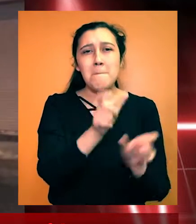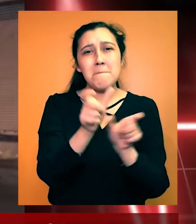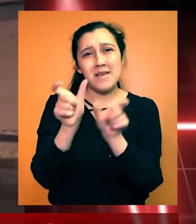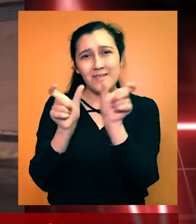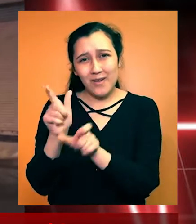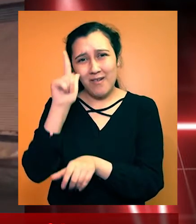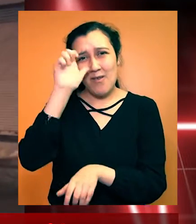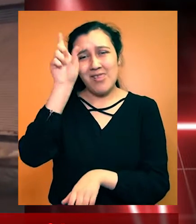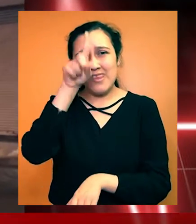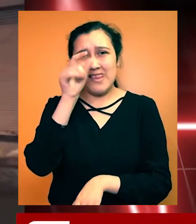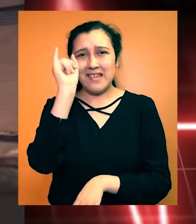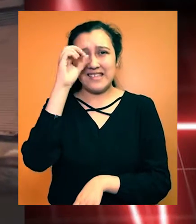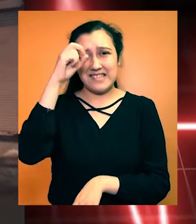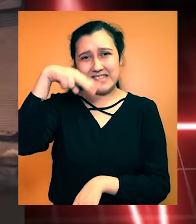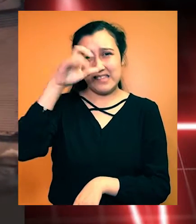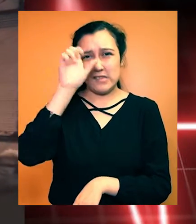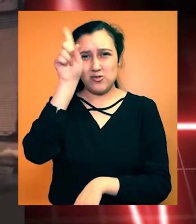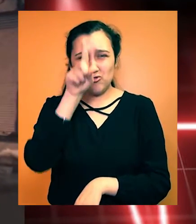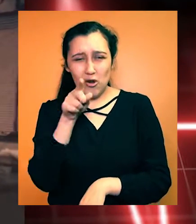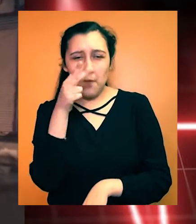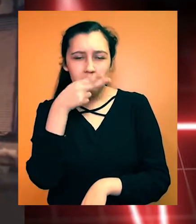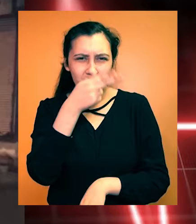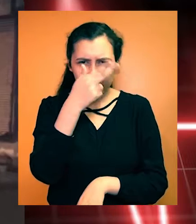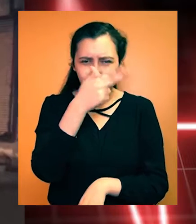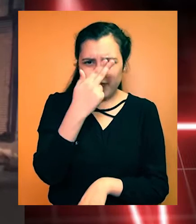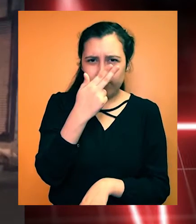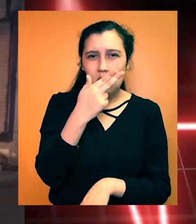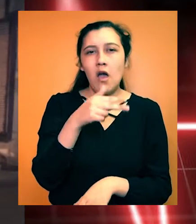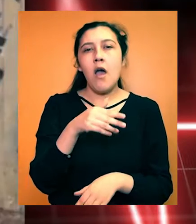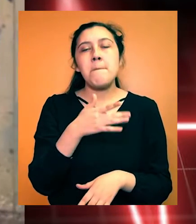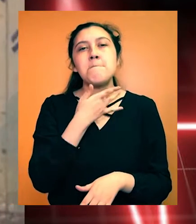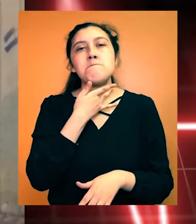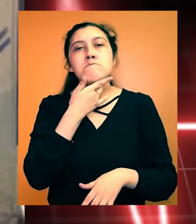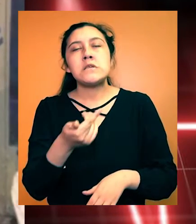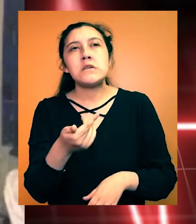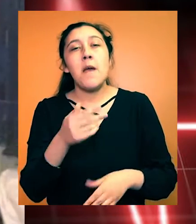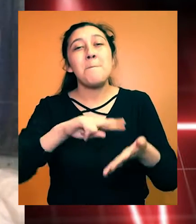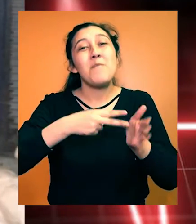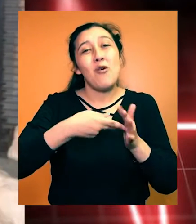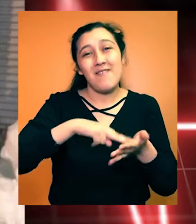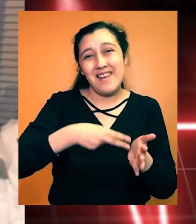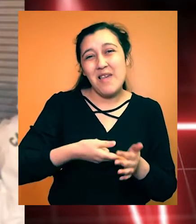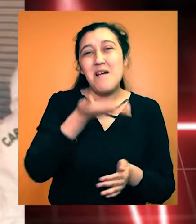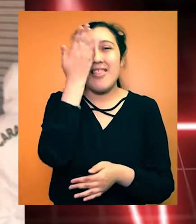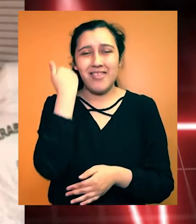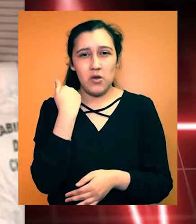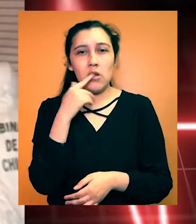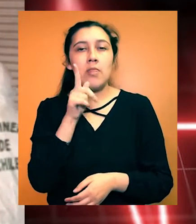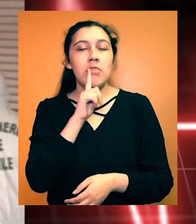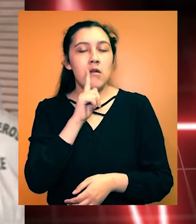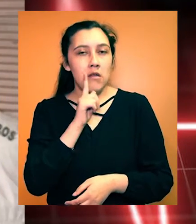de carácter reservado luego de recibir una serie de impactos balísticos, producto de presuntas rencillas